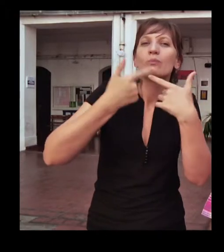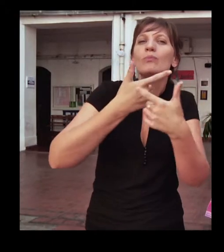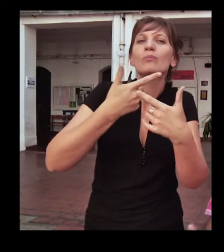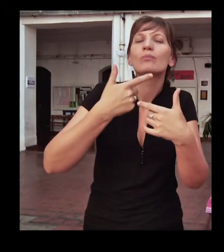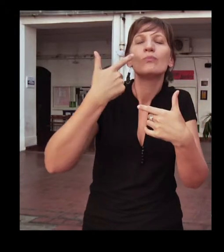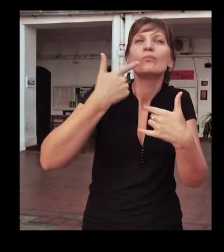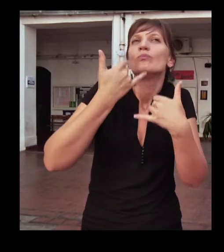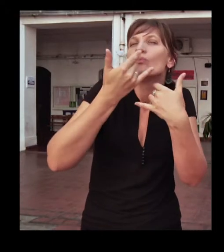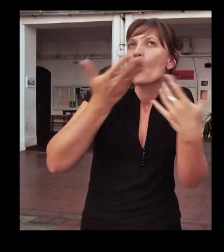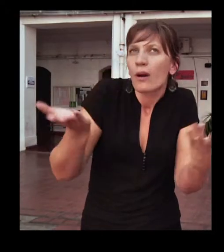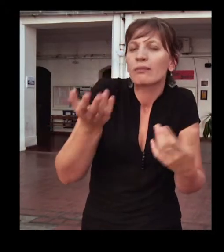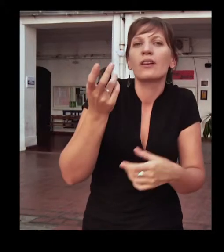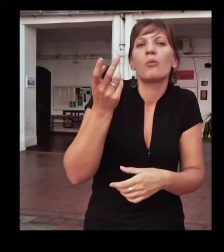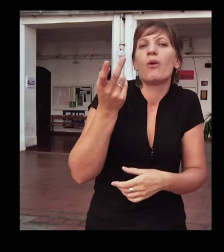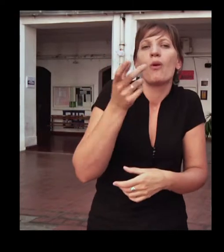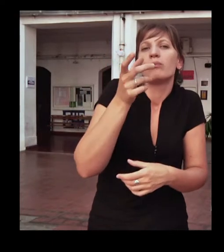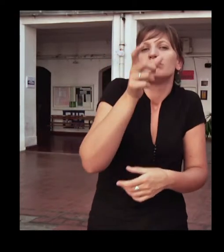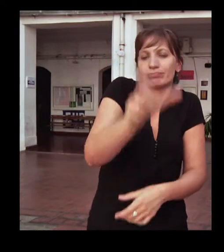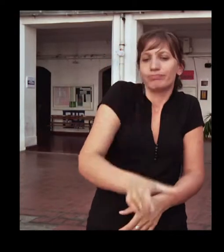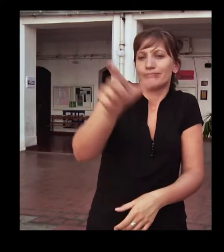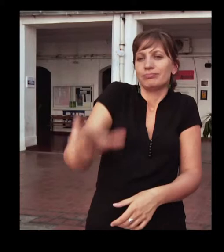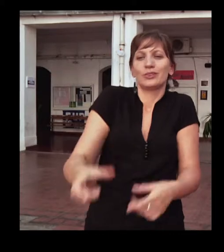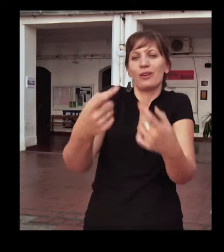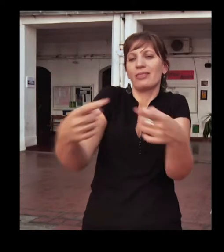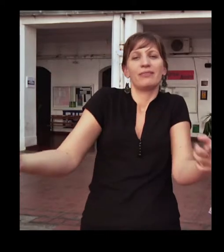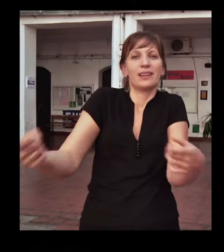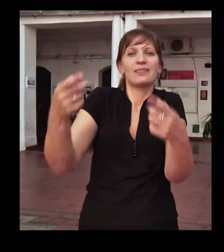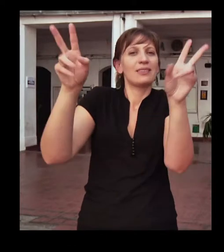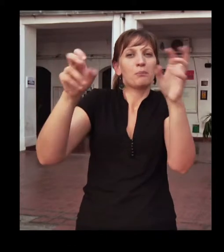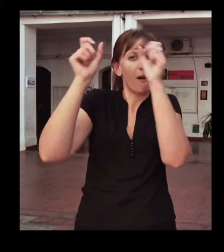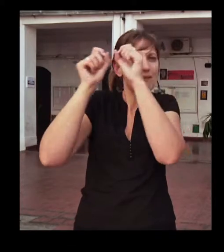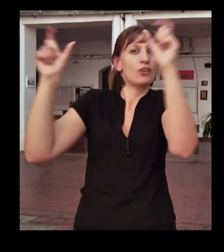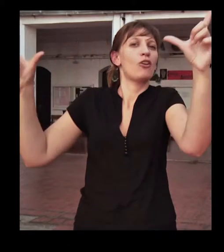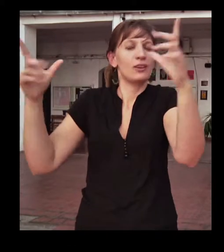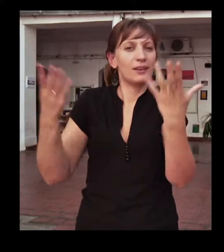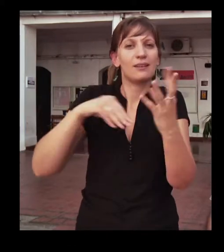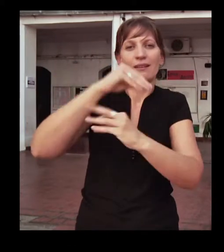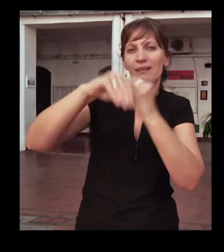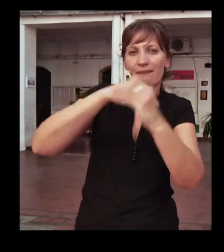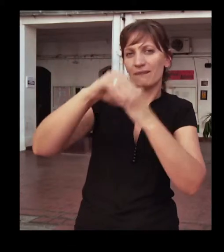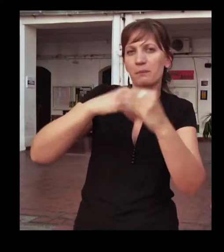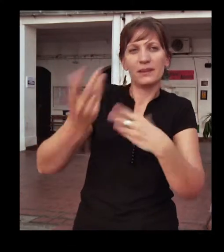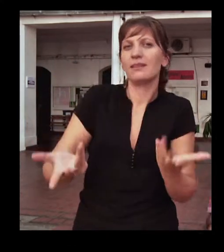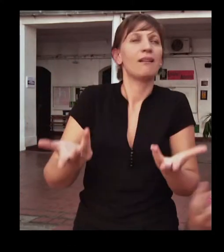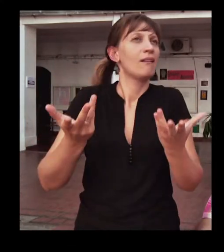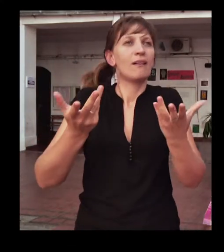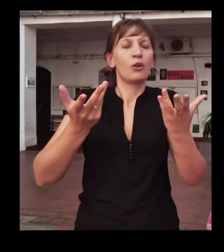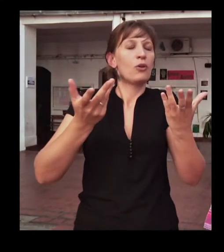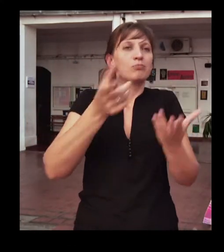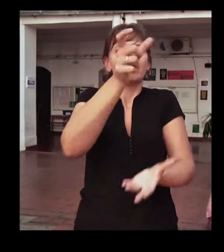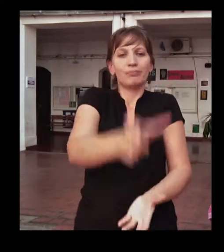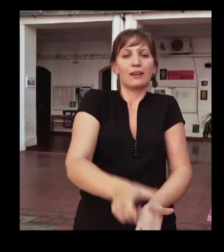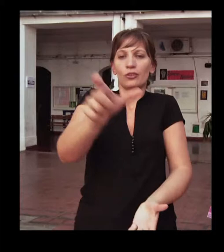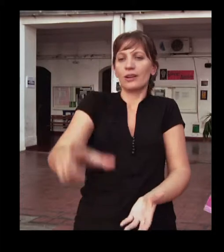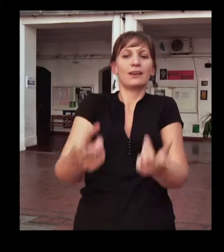ideológicamente recibirlo si son buenos son cuerpos que deben ir a buscar sus identidades afuera entidad familiar